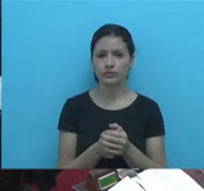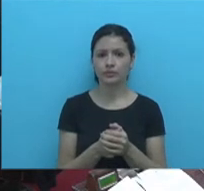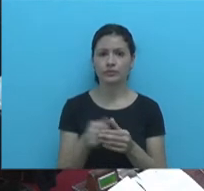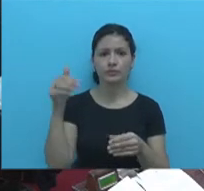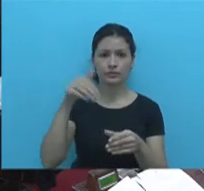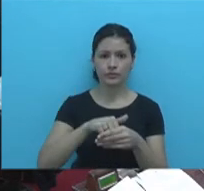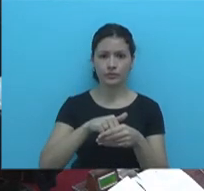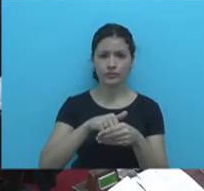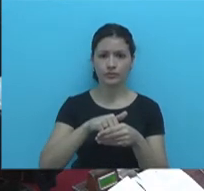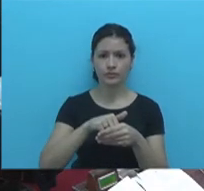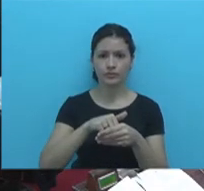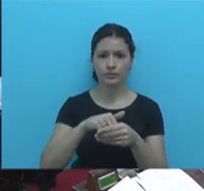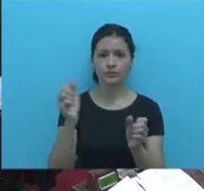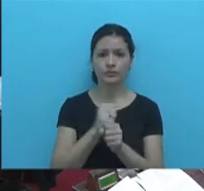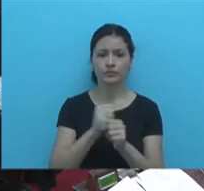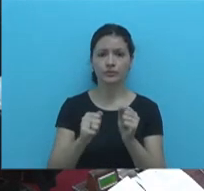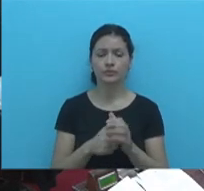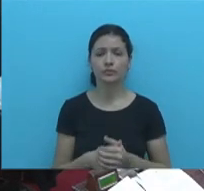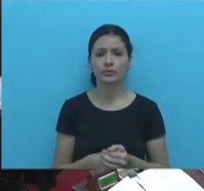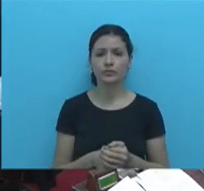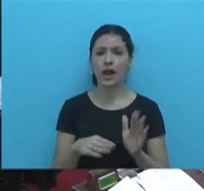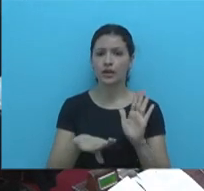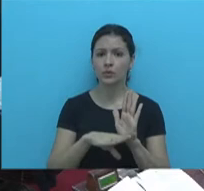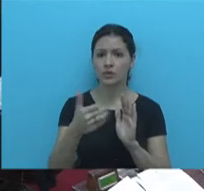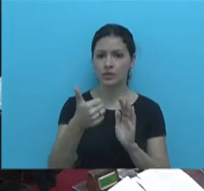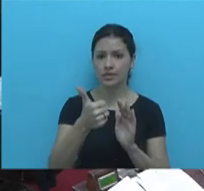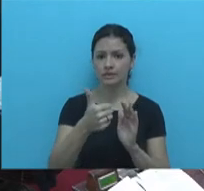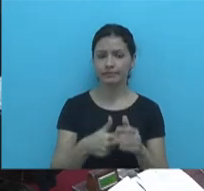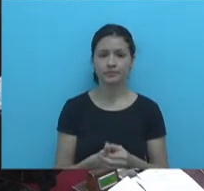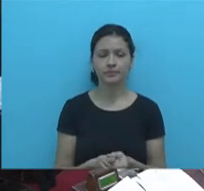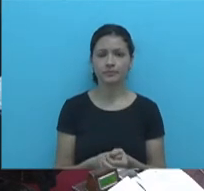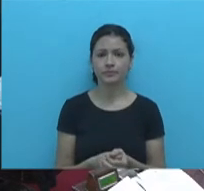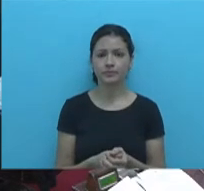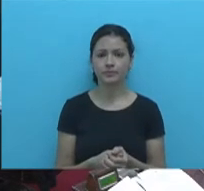Votamos. Aprobado. Artículo 6.